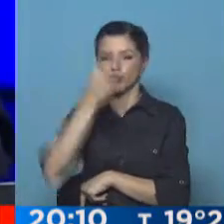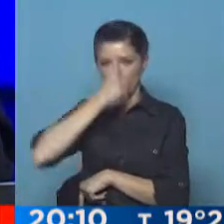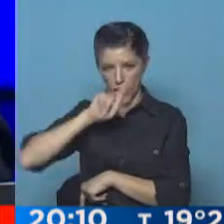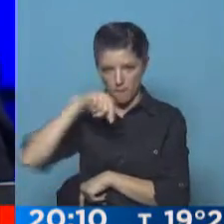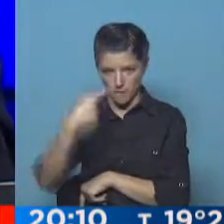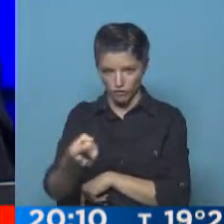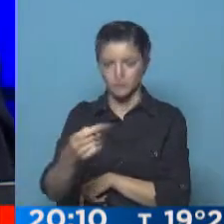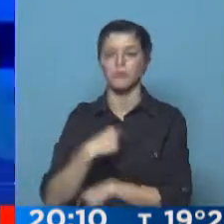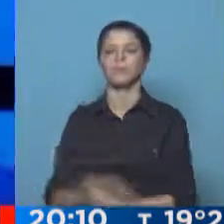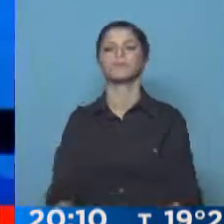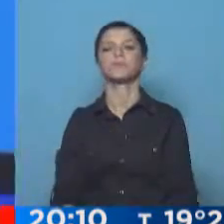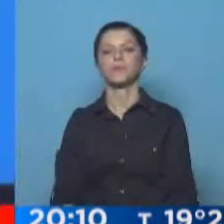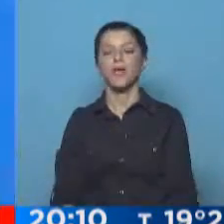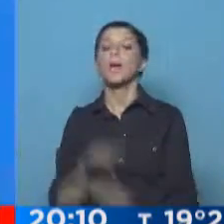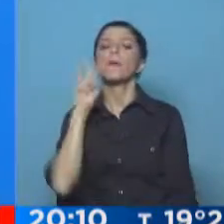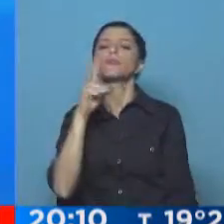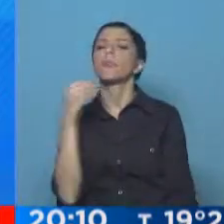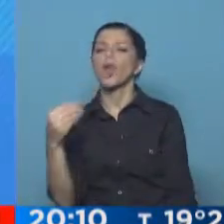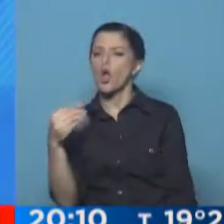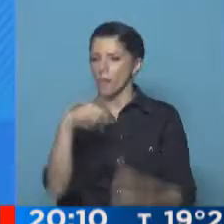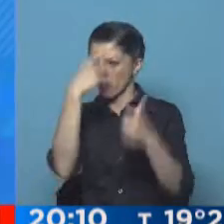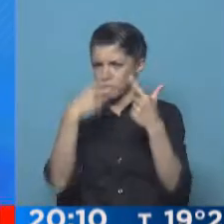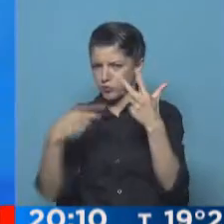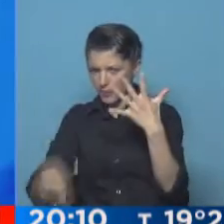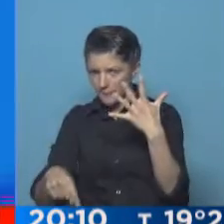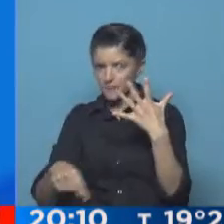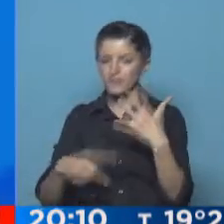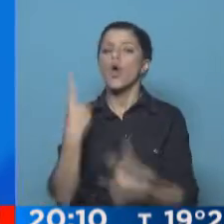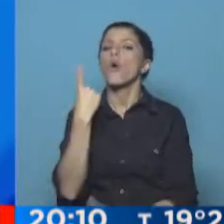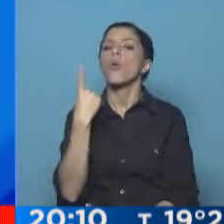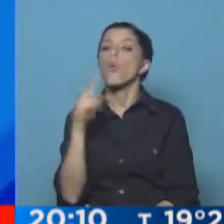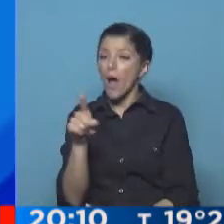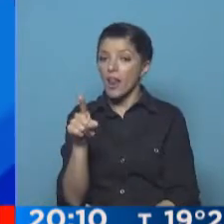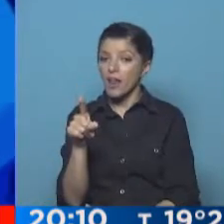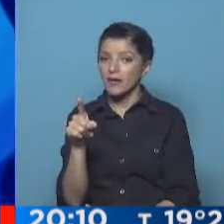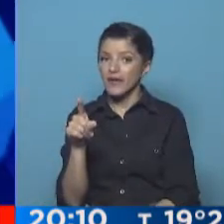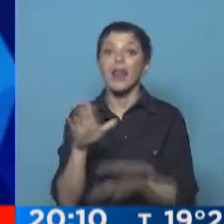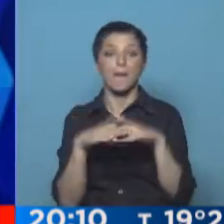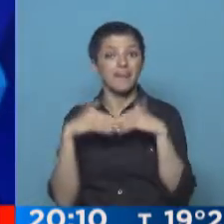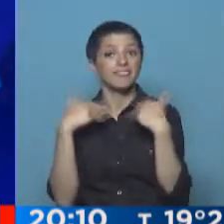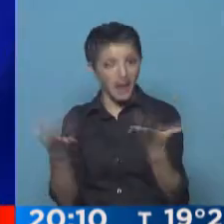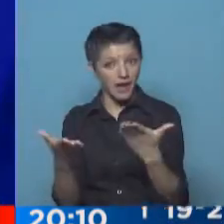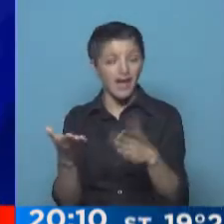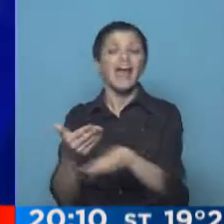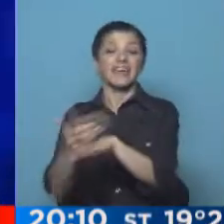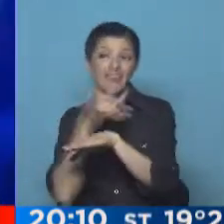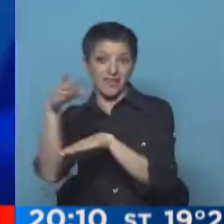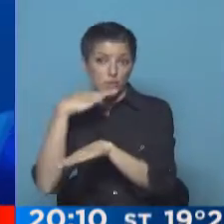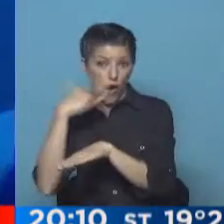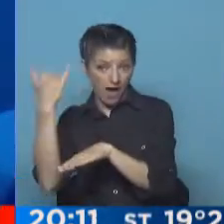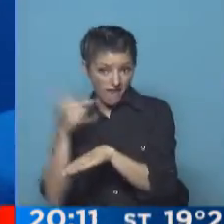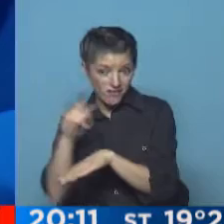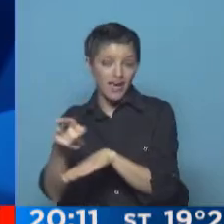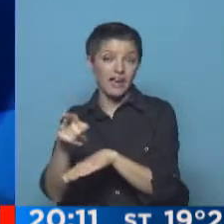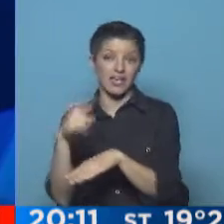ver qué es, cómo se define, cuál es la ventaja que tenía en este caso Boca, que jugaba con